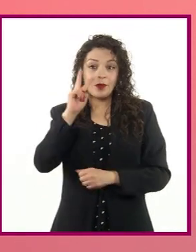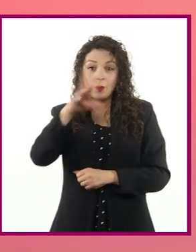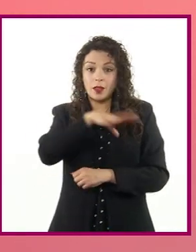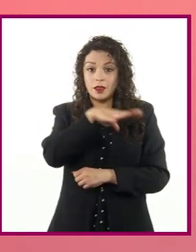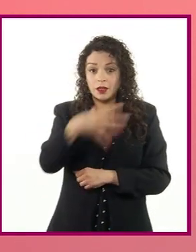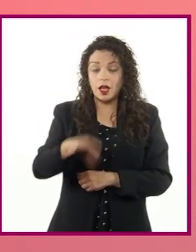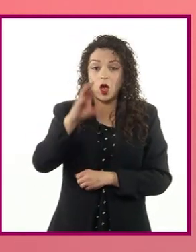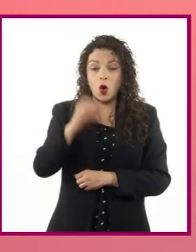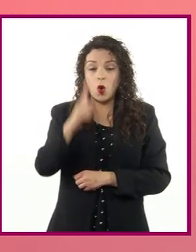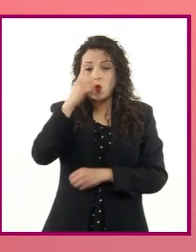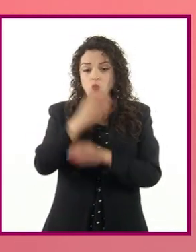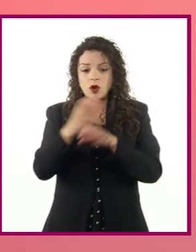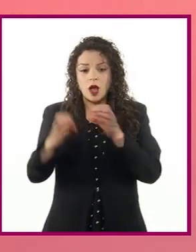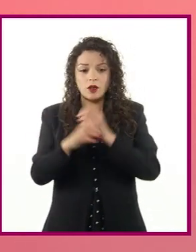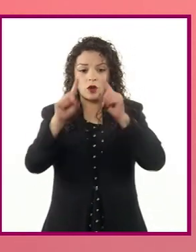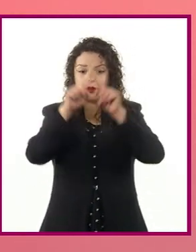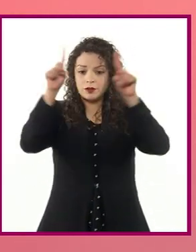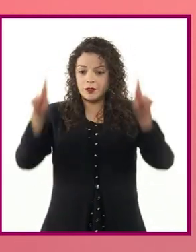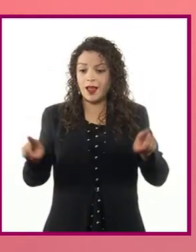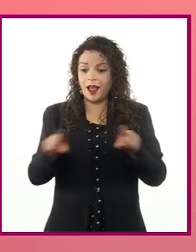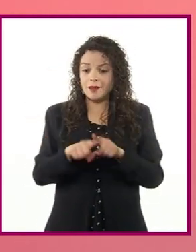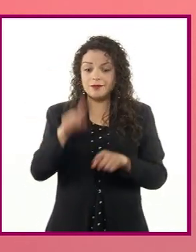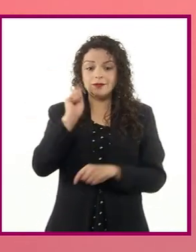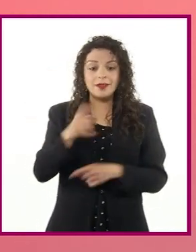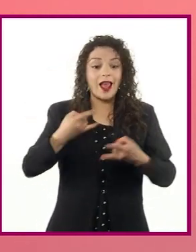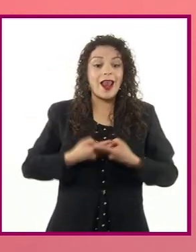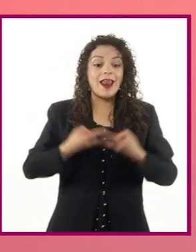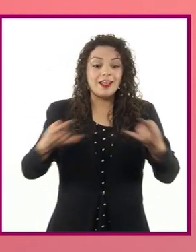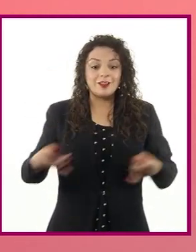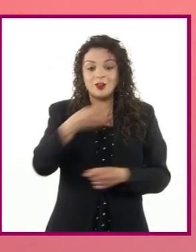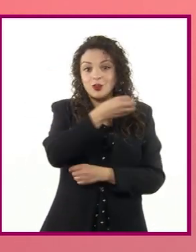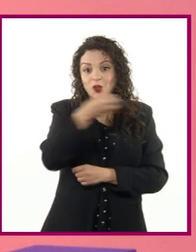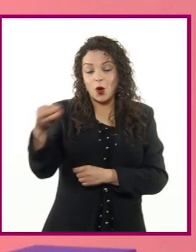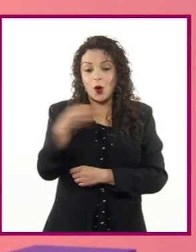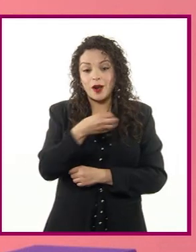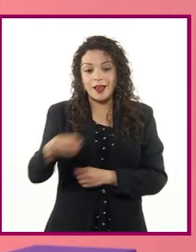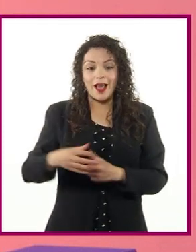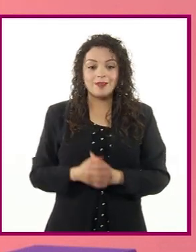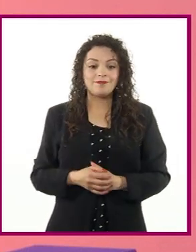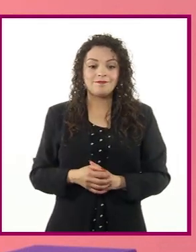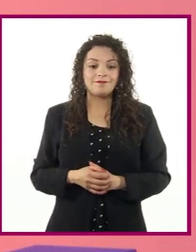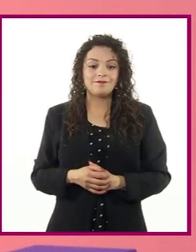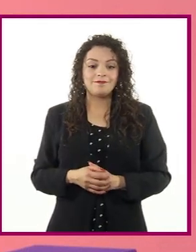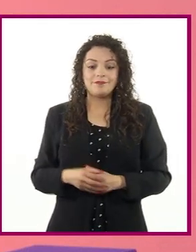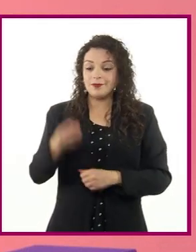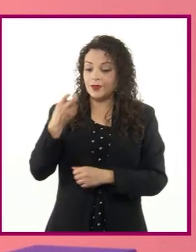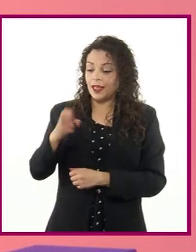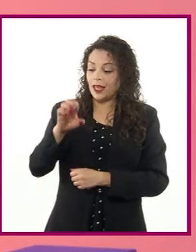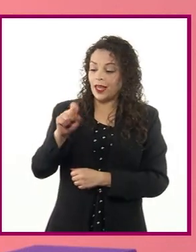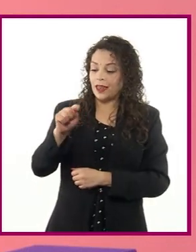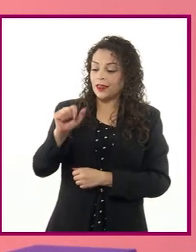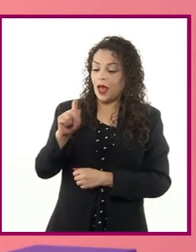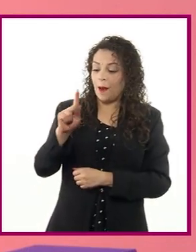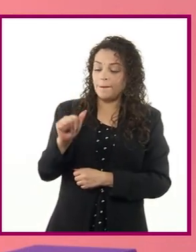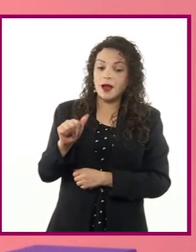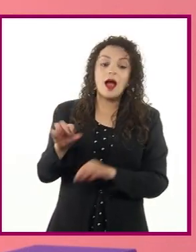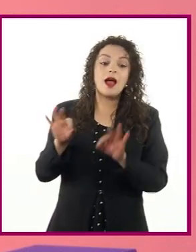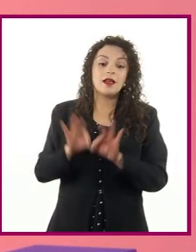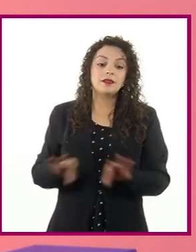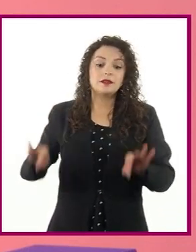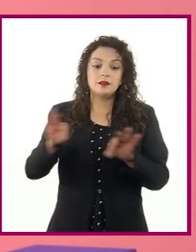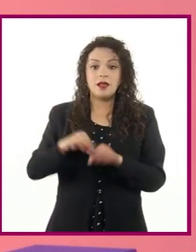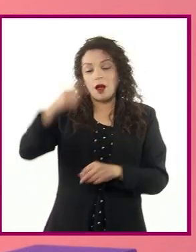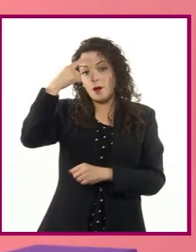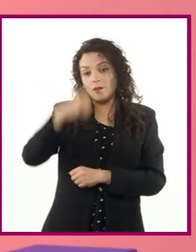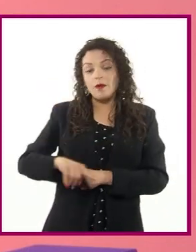un objeto que es significativo en la trama de la historia. Esta etapa es la base para pasar a la